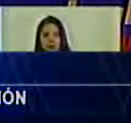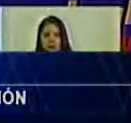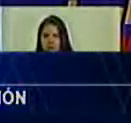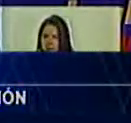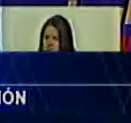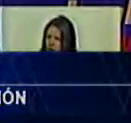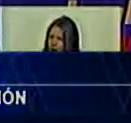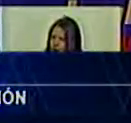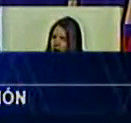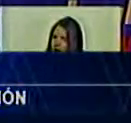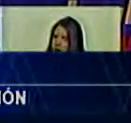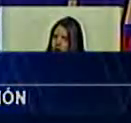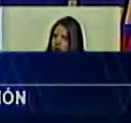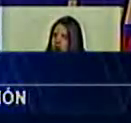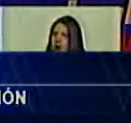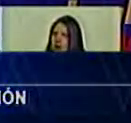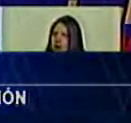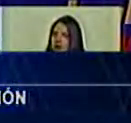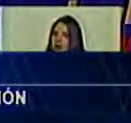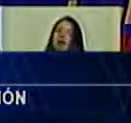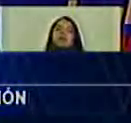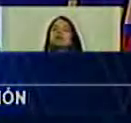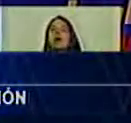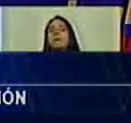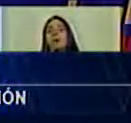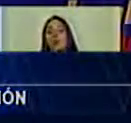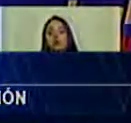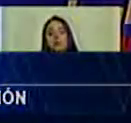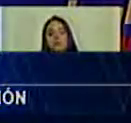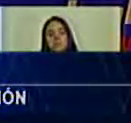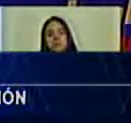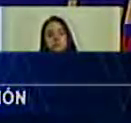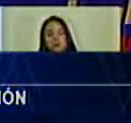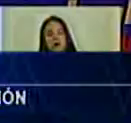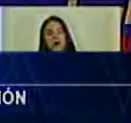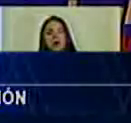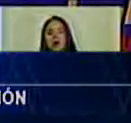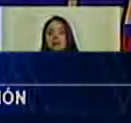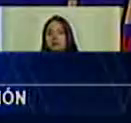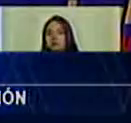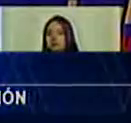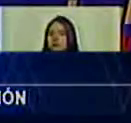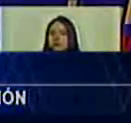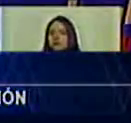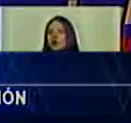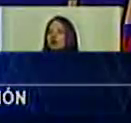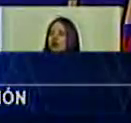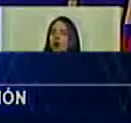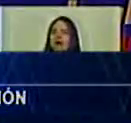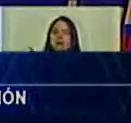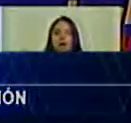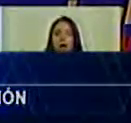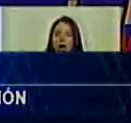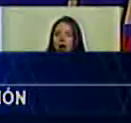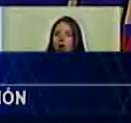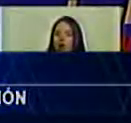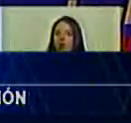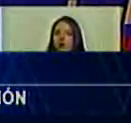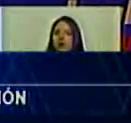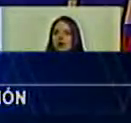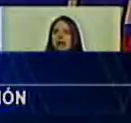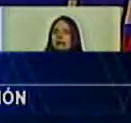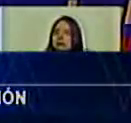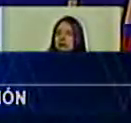réditos electorales. Tienen que preguntarse si la ambivalencia que tienen respecto al diálogo, que diálogo